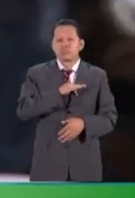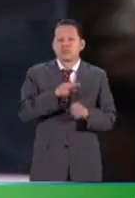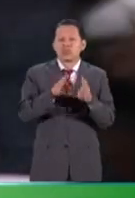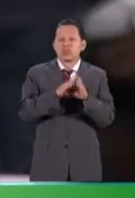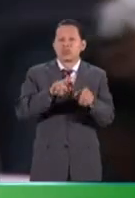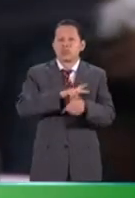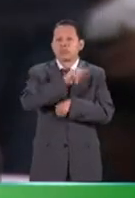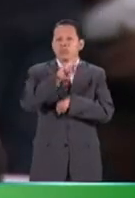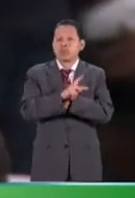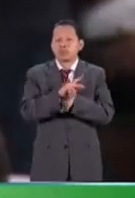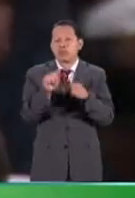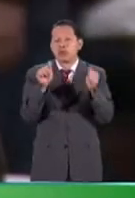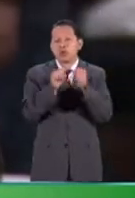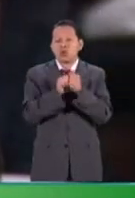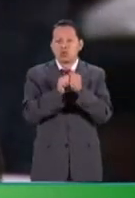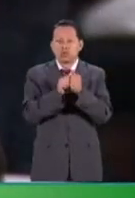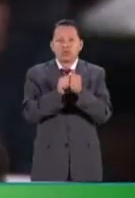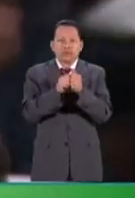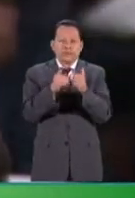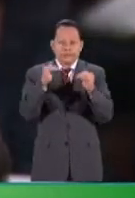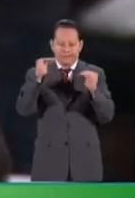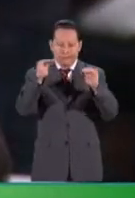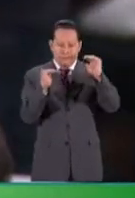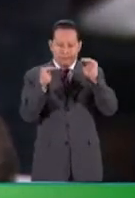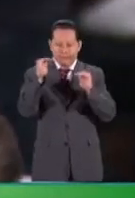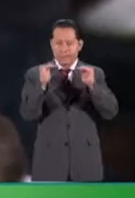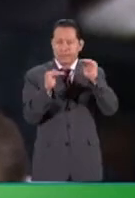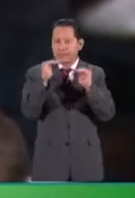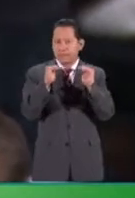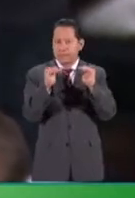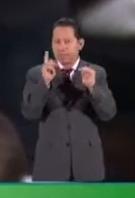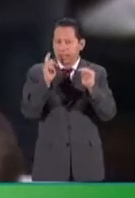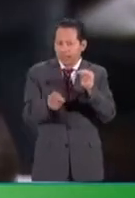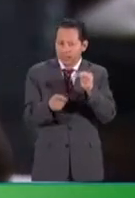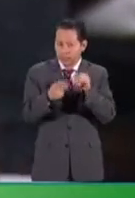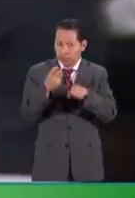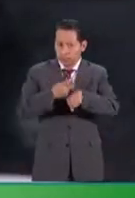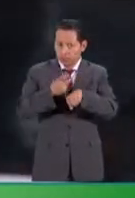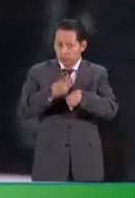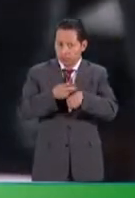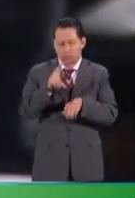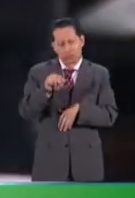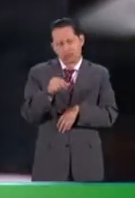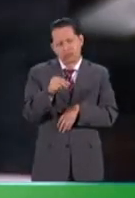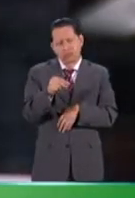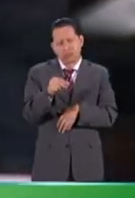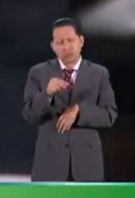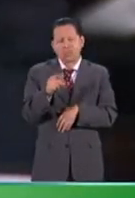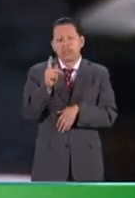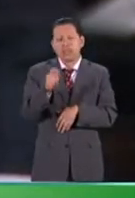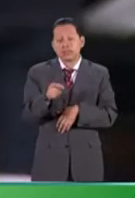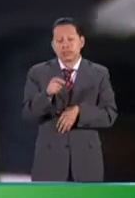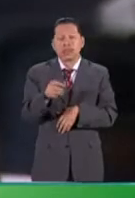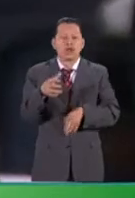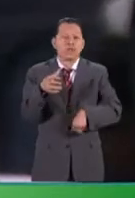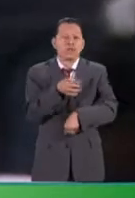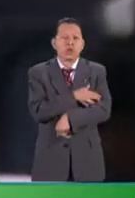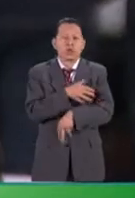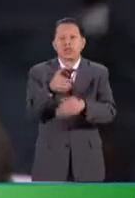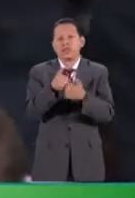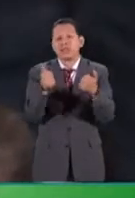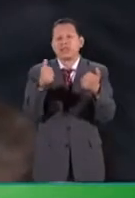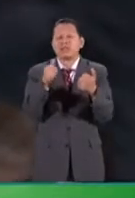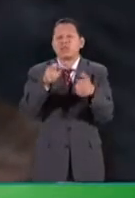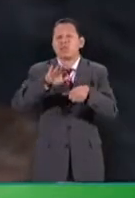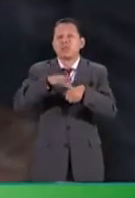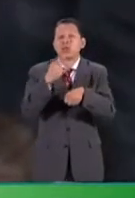país con pesos y contrapesos no es un capricho, es una necesidad. La separación de los poderes es el resultado de